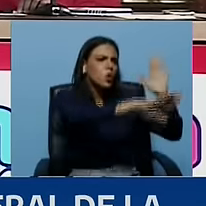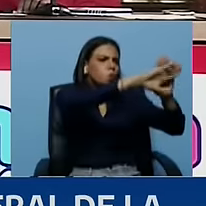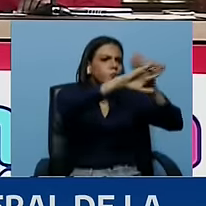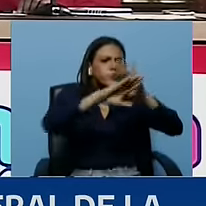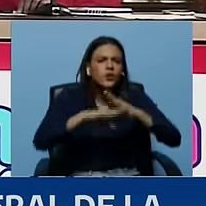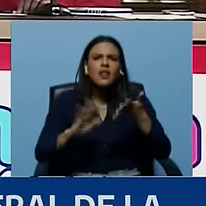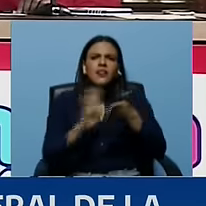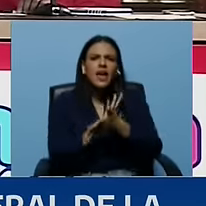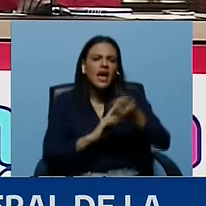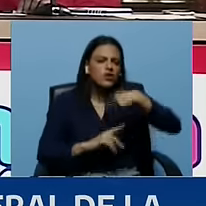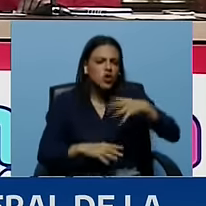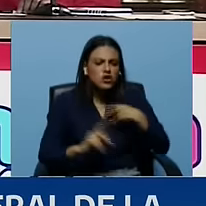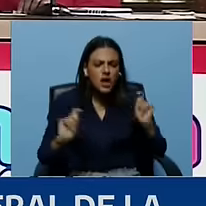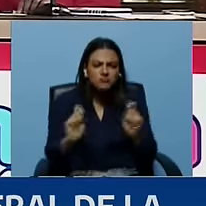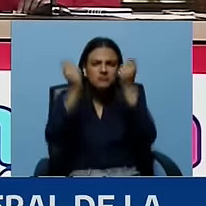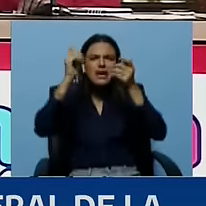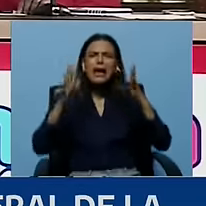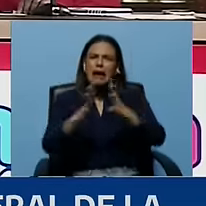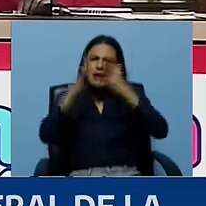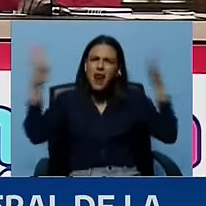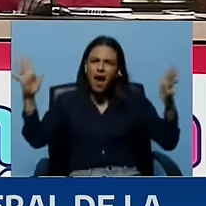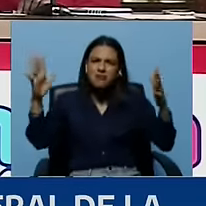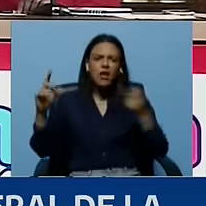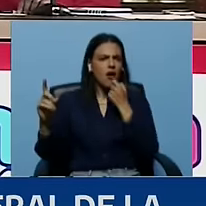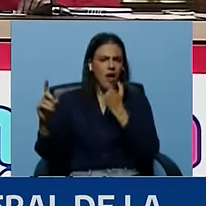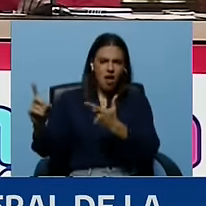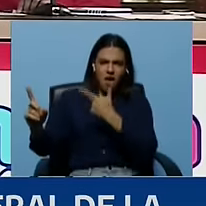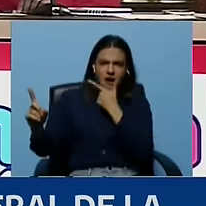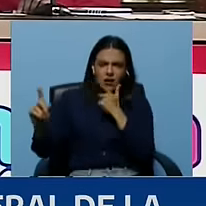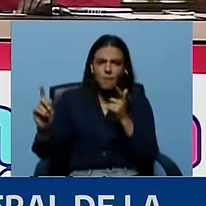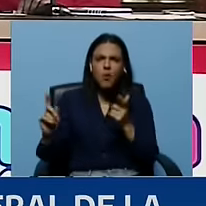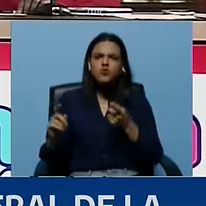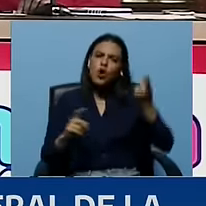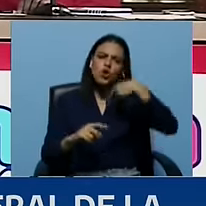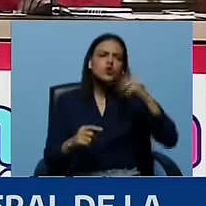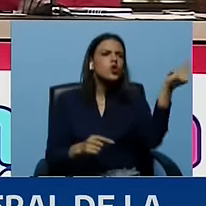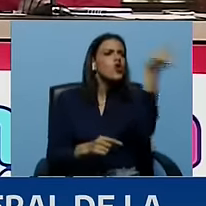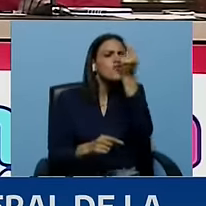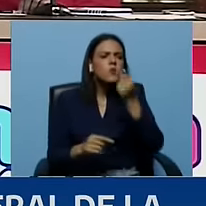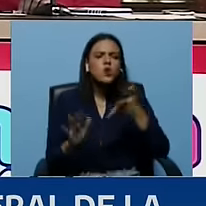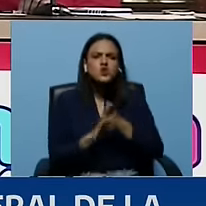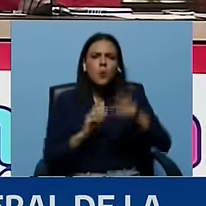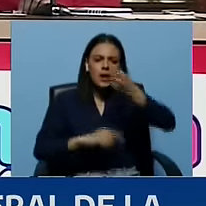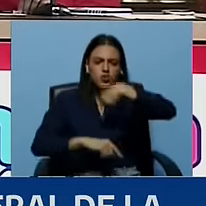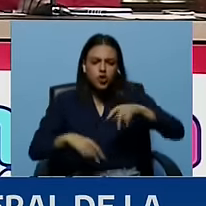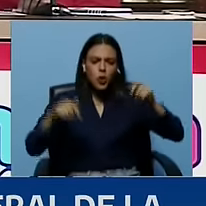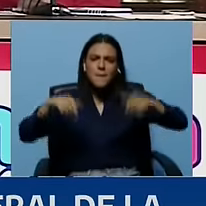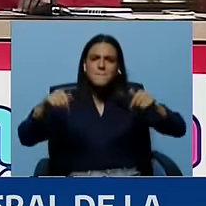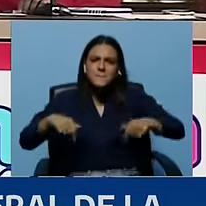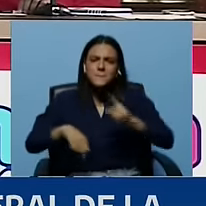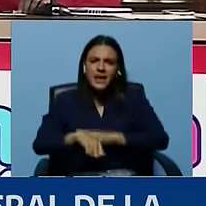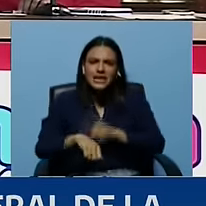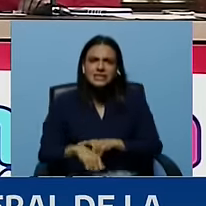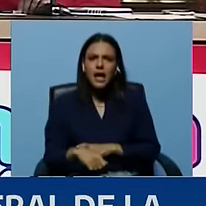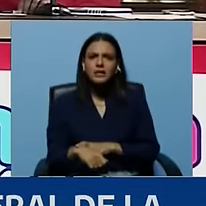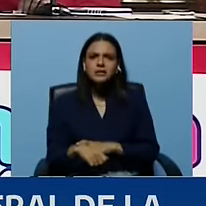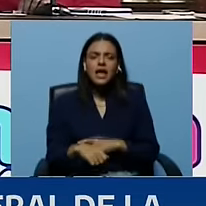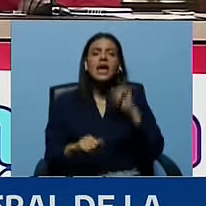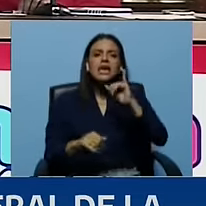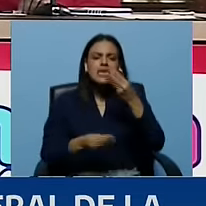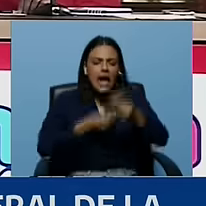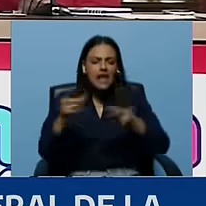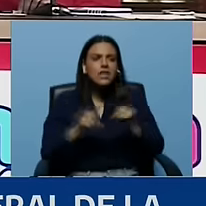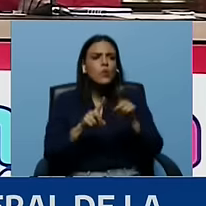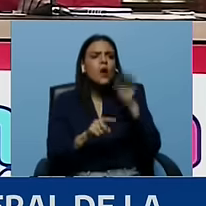lo grande, para lo hermoso, para dibujar el presente y visualizar ese futuro que tiene que ser